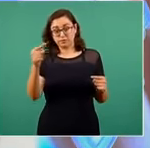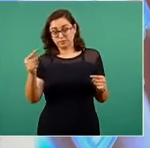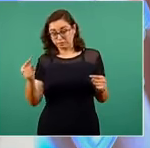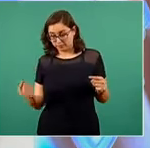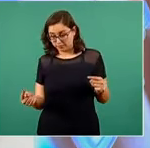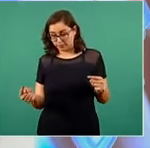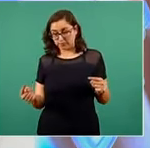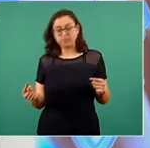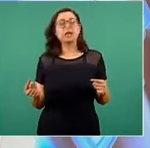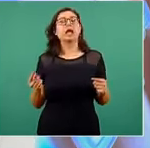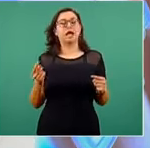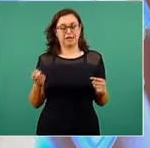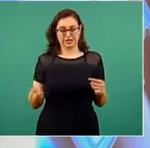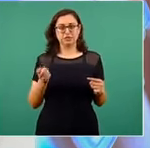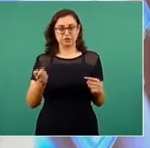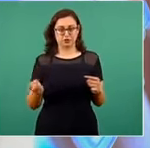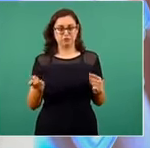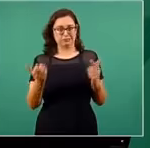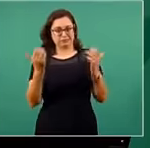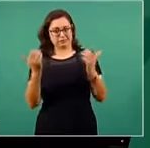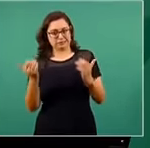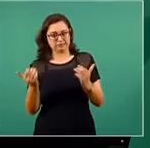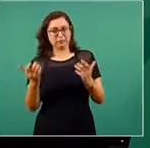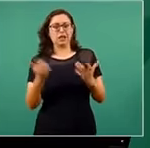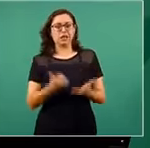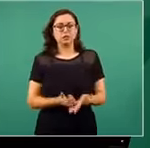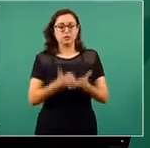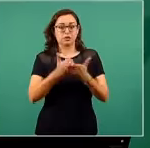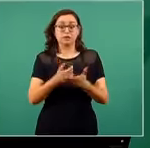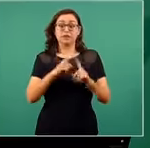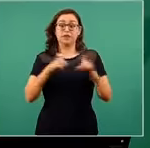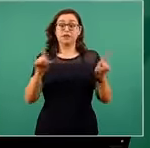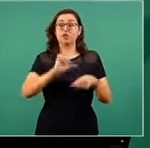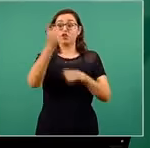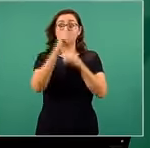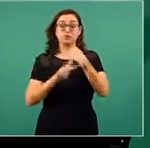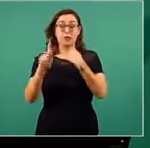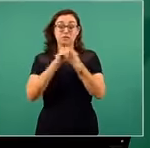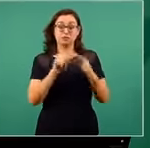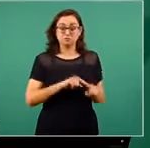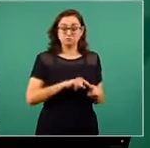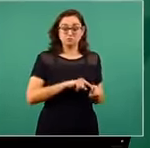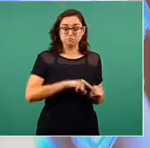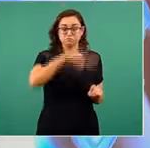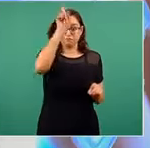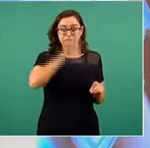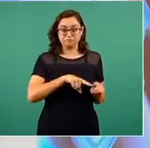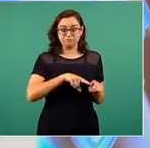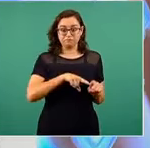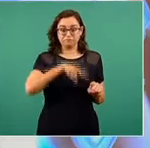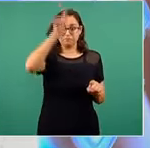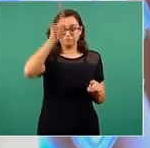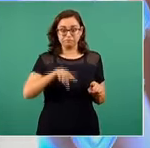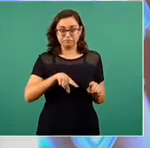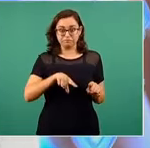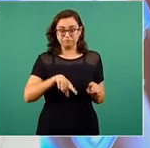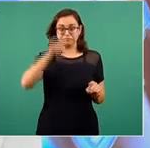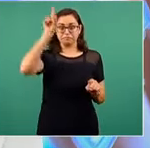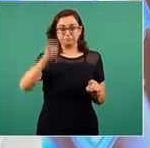y esto es constatable, con grandes picos, grandes subidas. En México, aunque tiene subidas y bajadas, dos